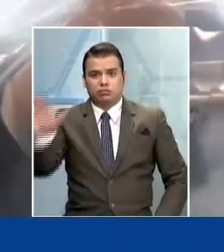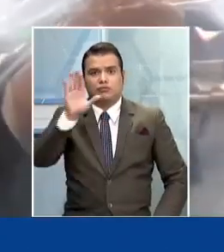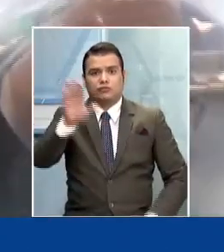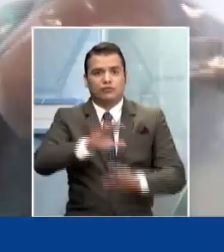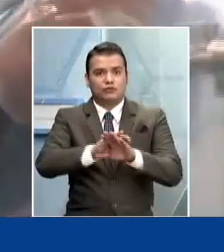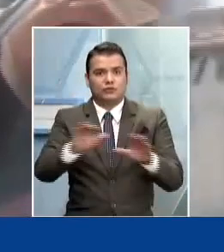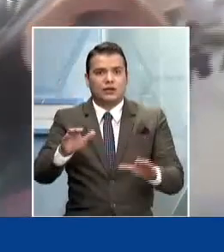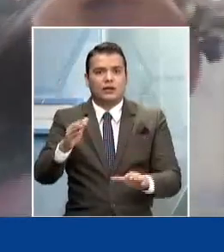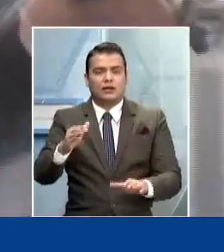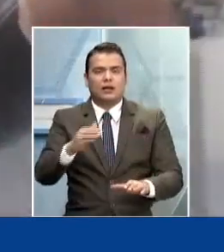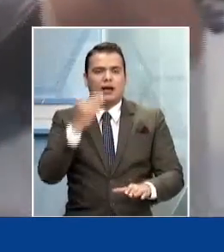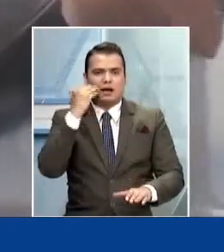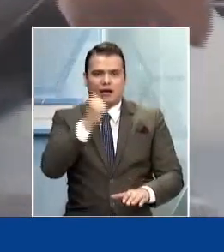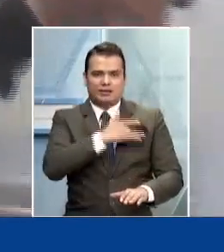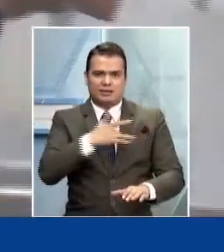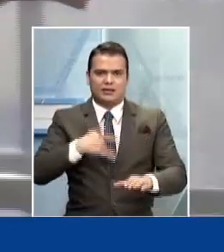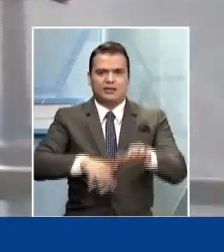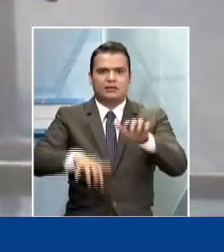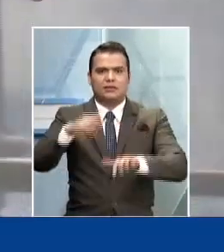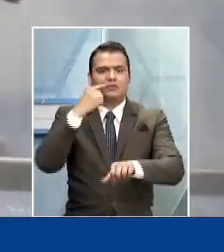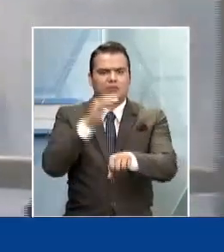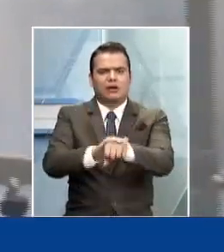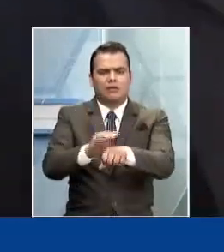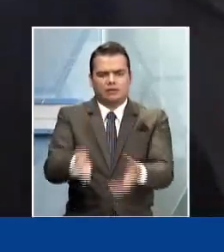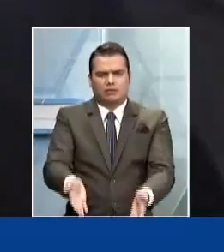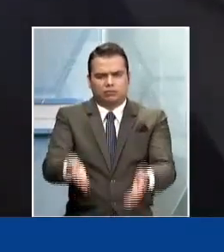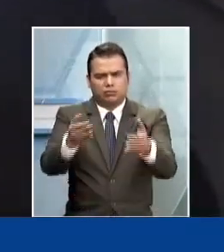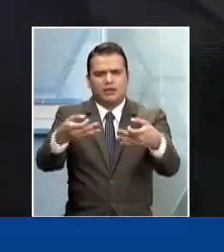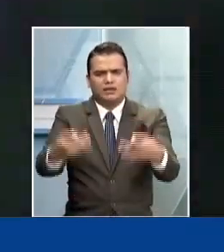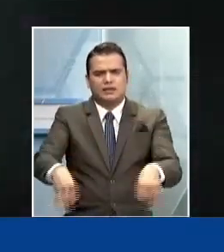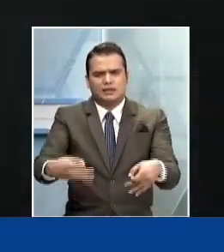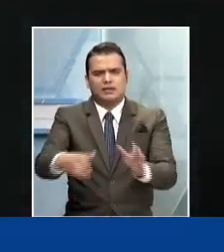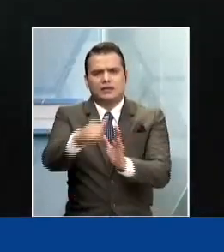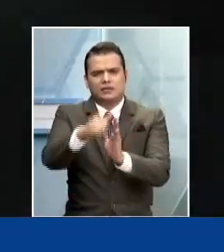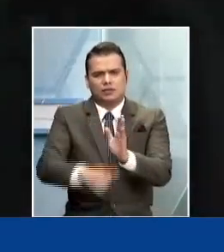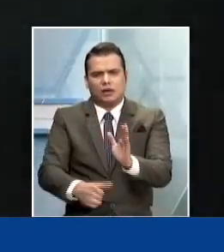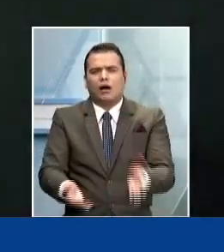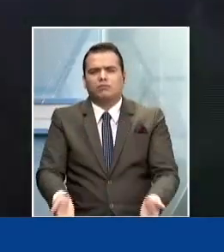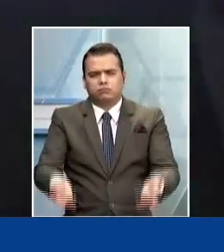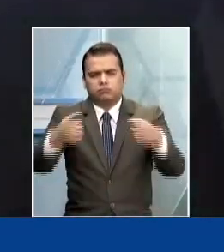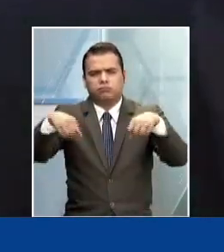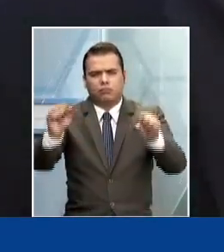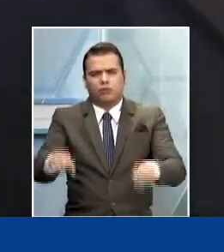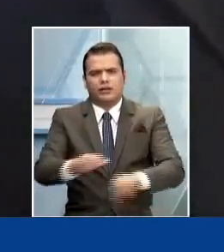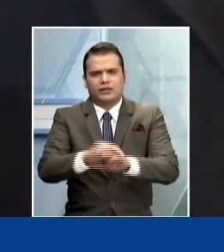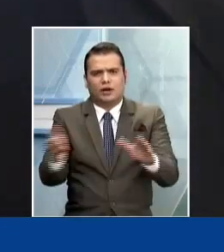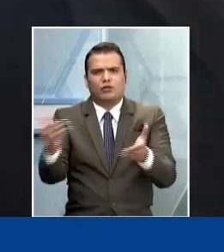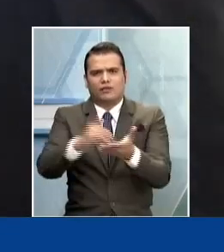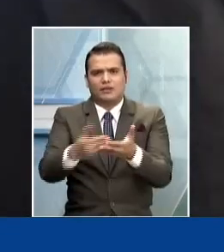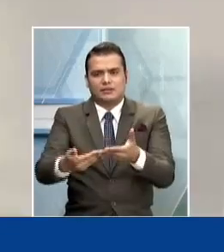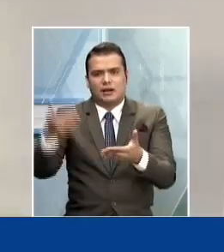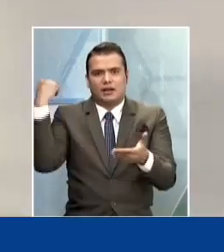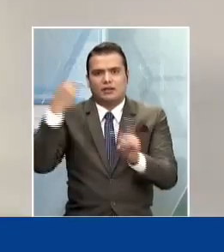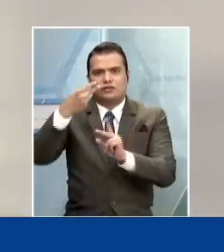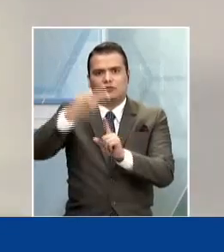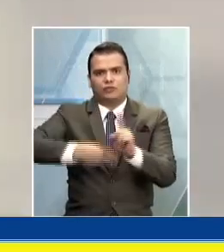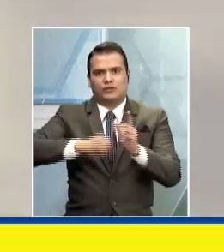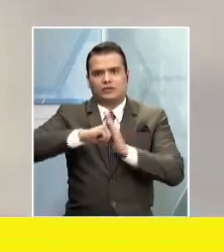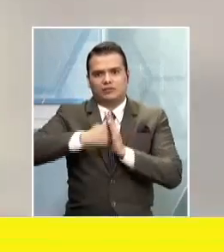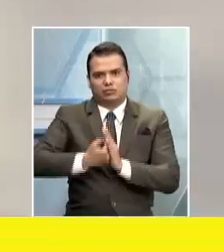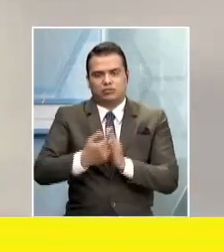de Salud dio luz verde para que en el departamento se retomen las cirugías programadas que estaban aplazadas desde hace 2 meses. Todas